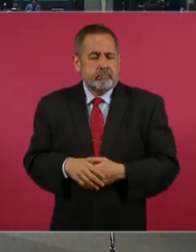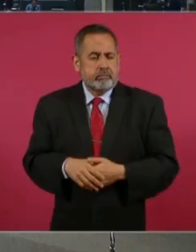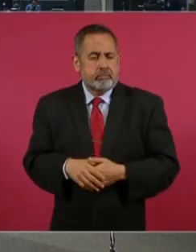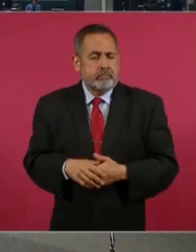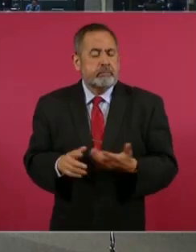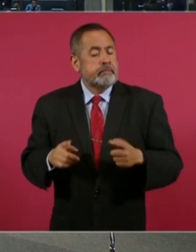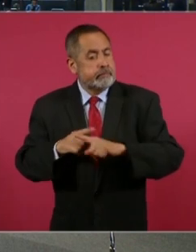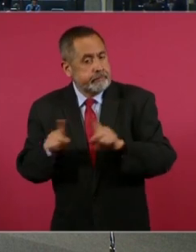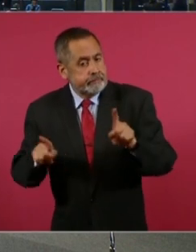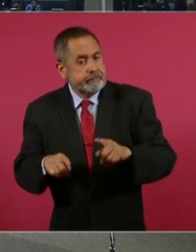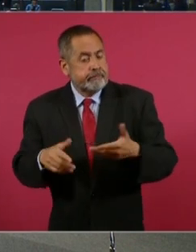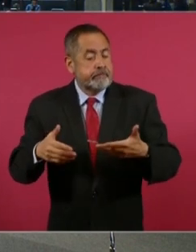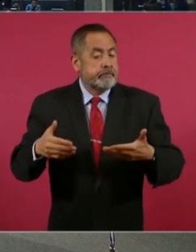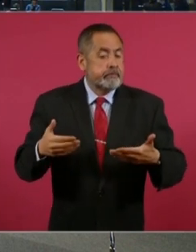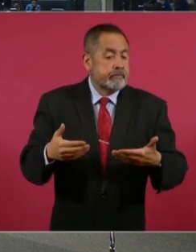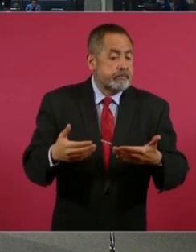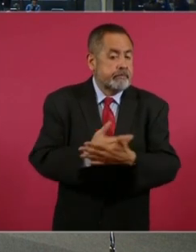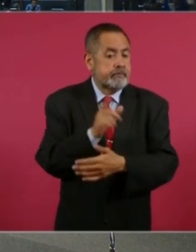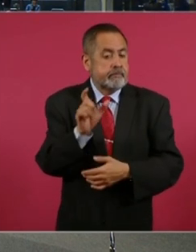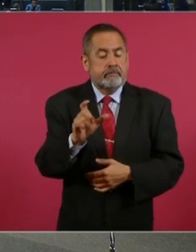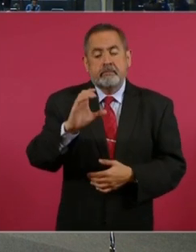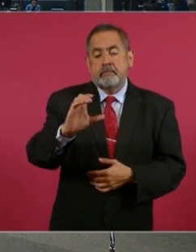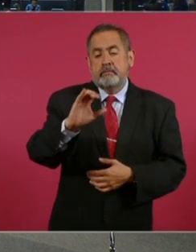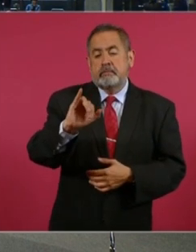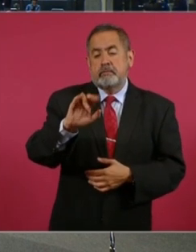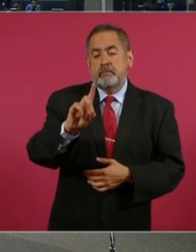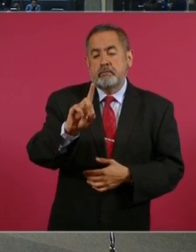Ciudadanos son los que tienen